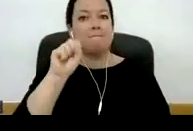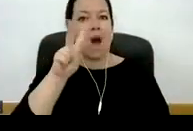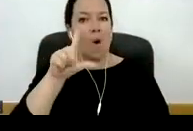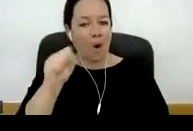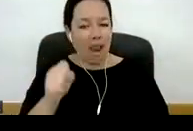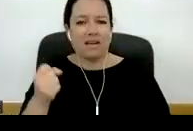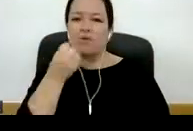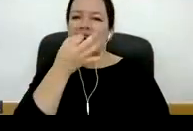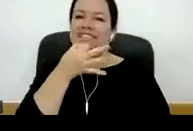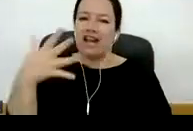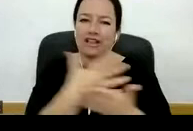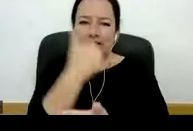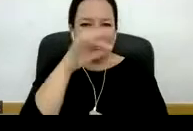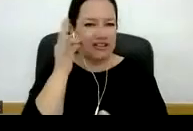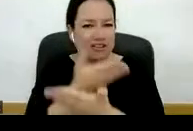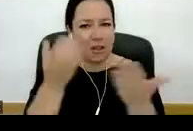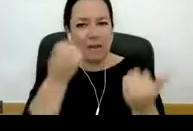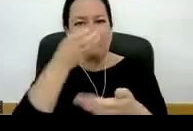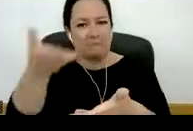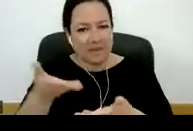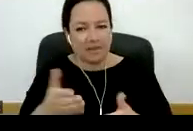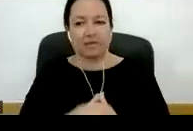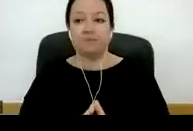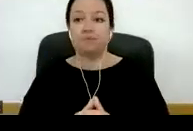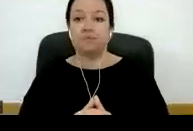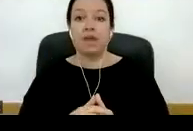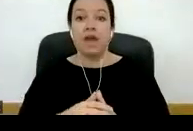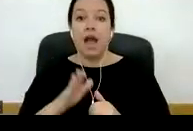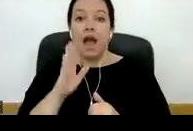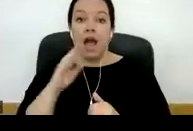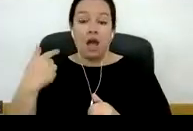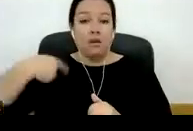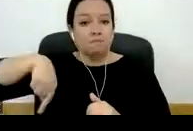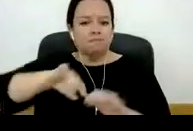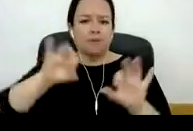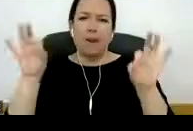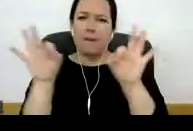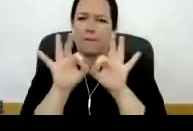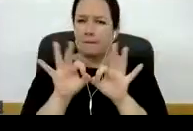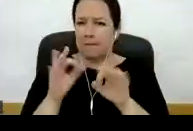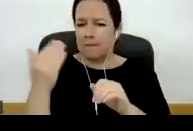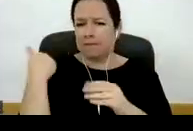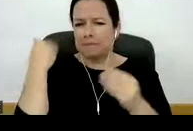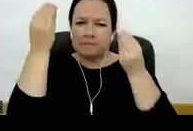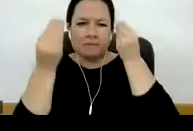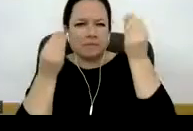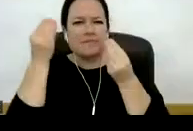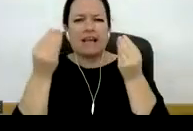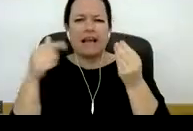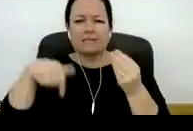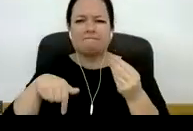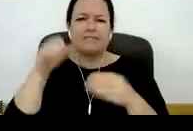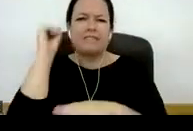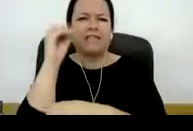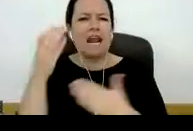tardes, bienvenidos a todos y todas. Bueno, cuando nos pusimos a preparar o a pensar qué charla podíamos